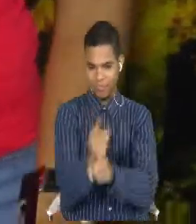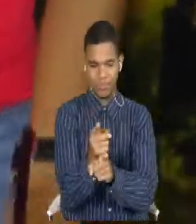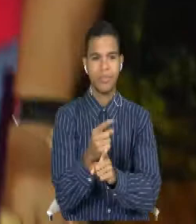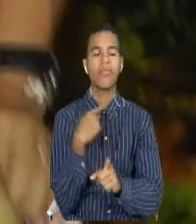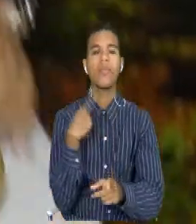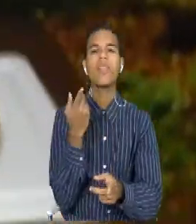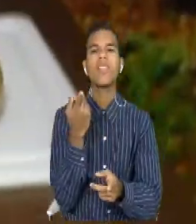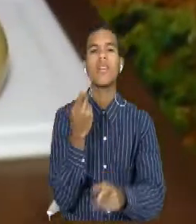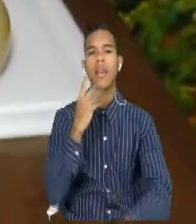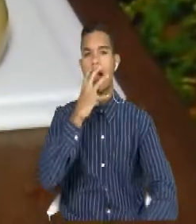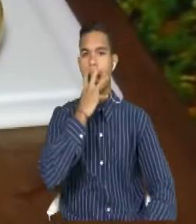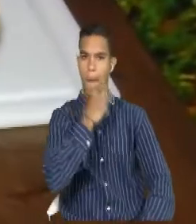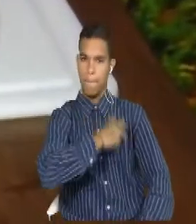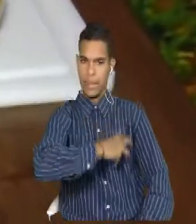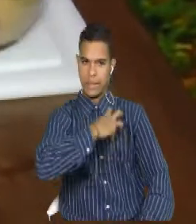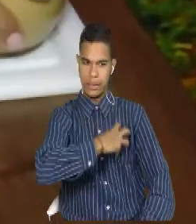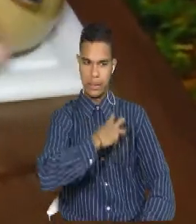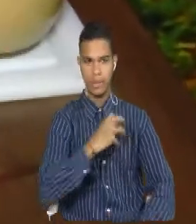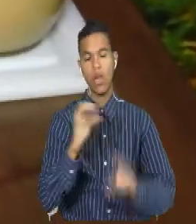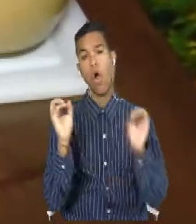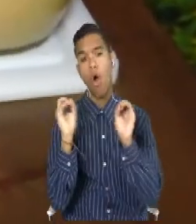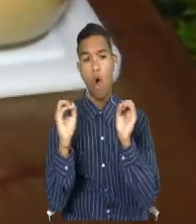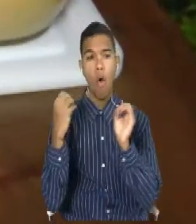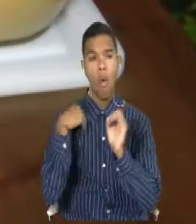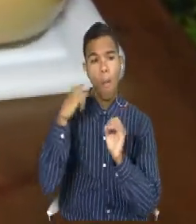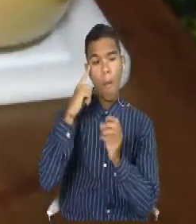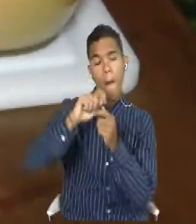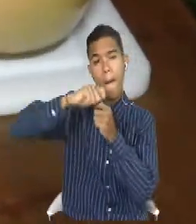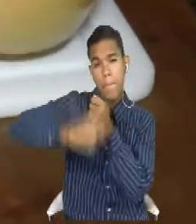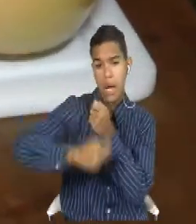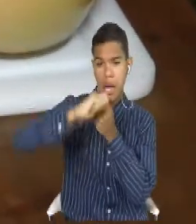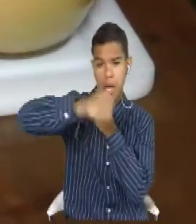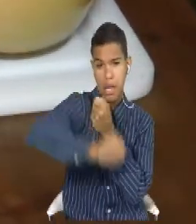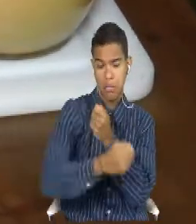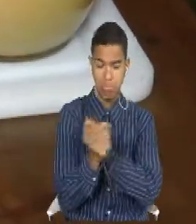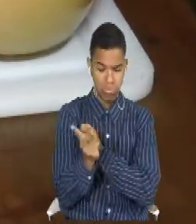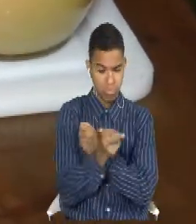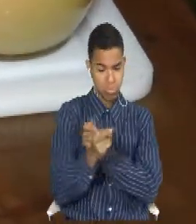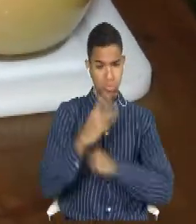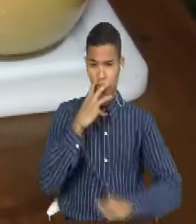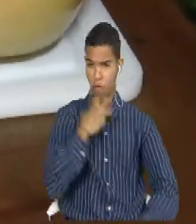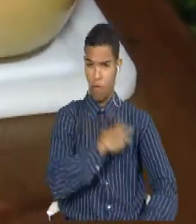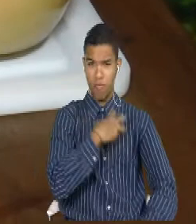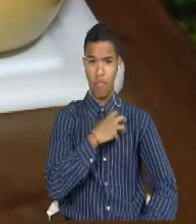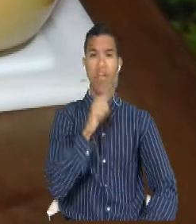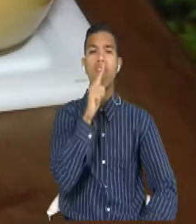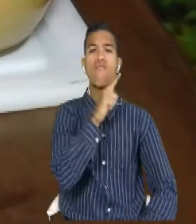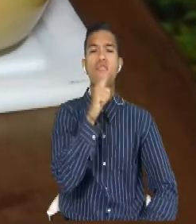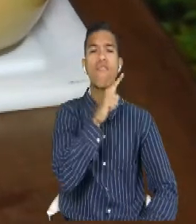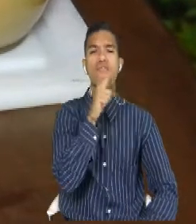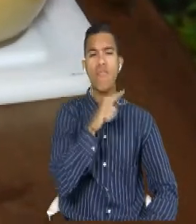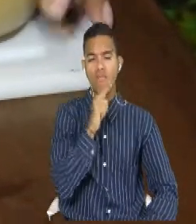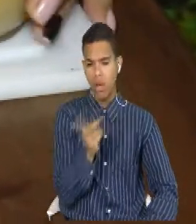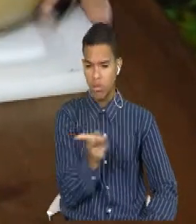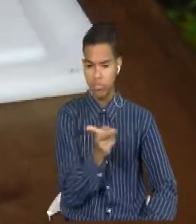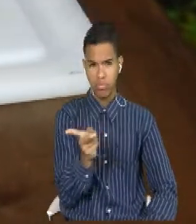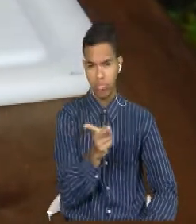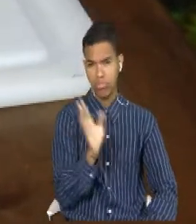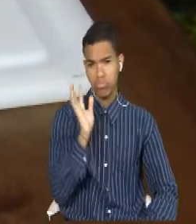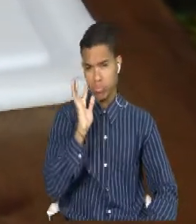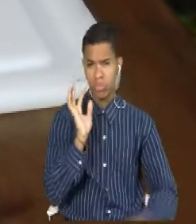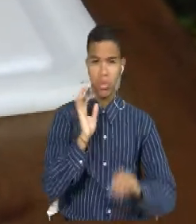con la manzana o con el banano. Dos opciones saludables con frutas para poder merendarse a media mañana o media